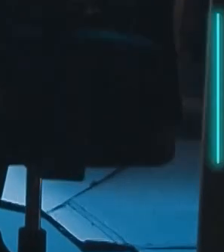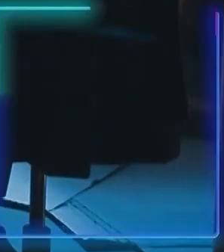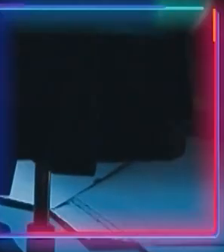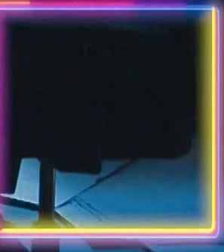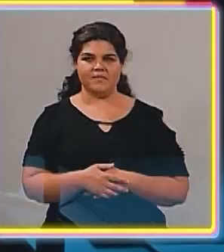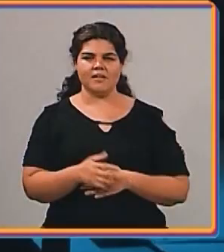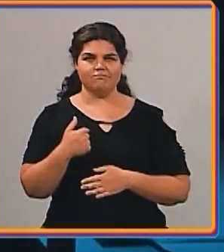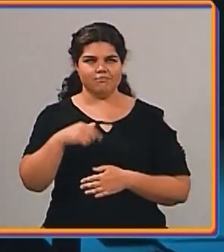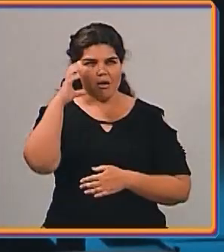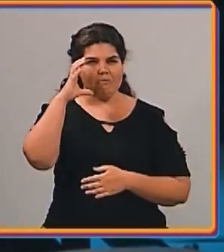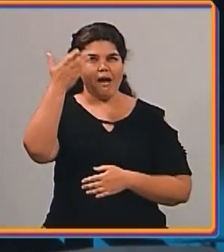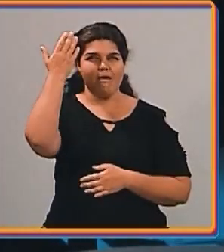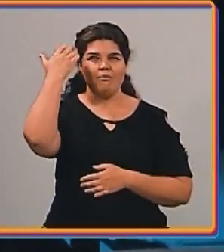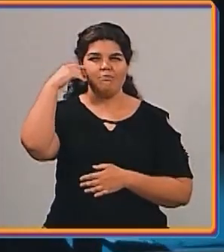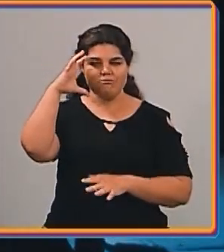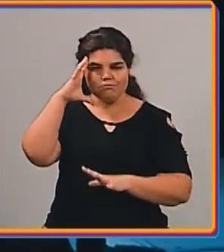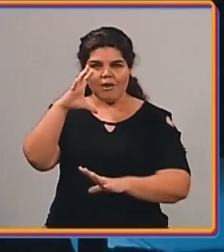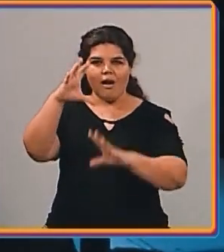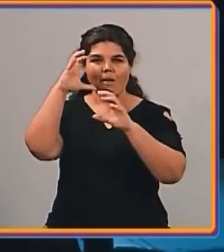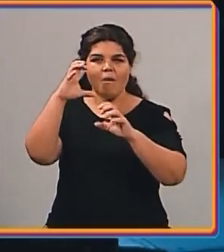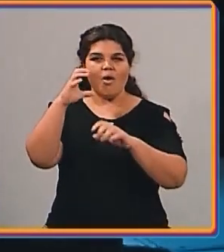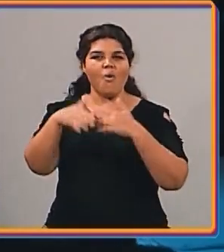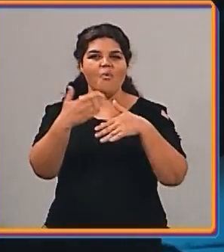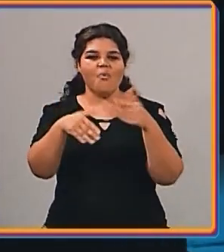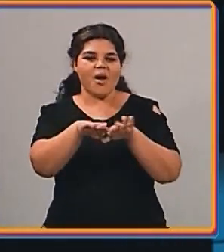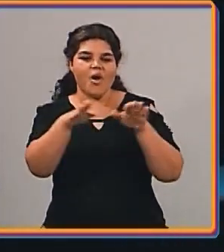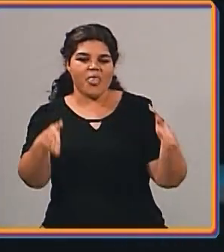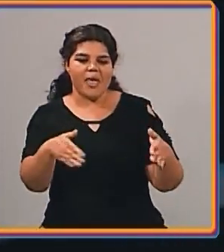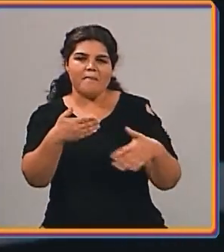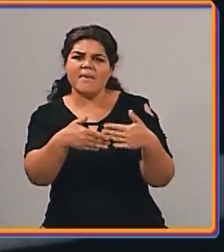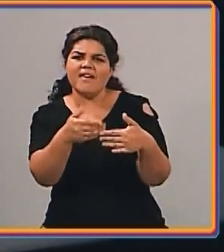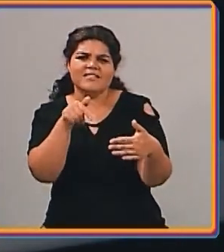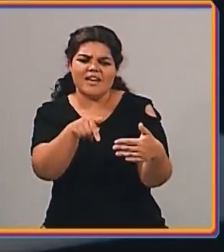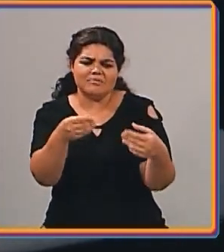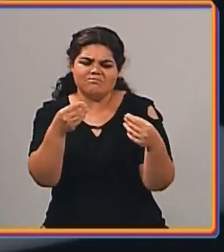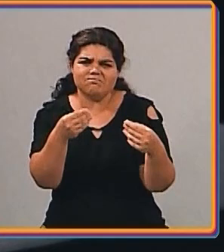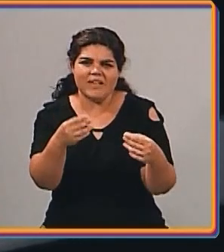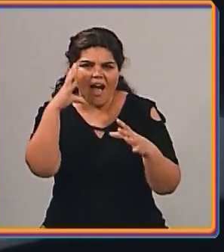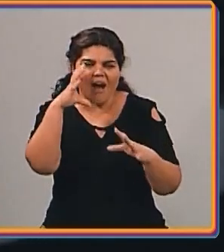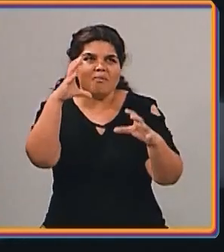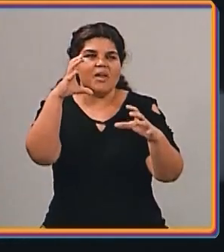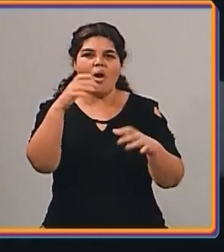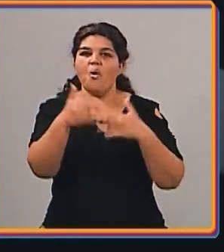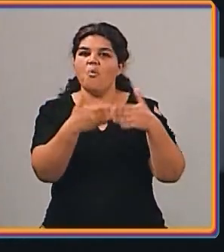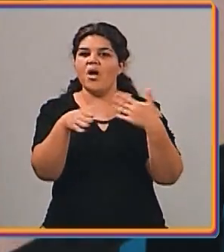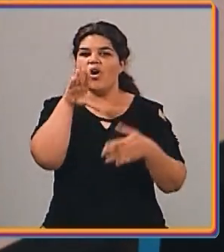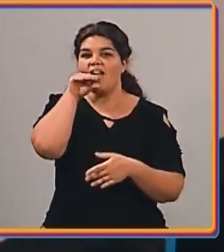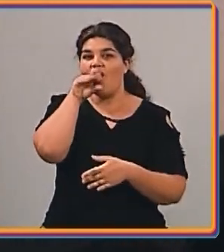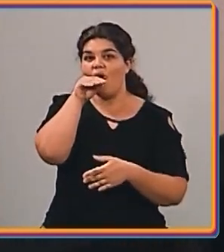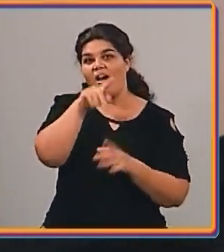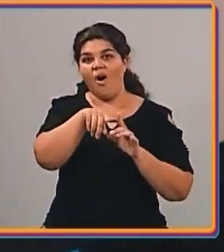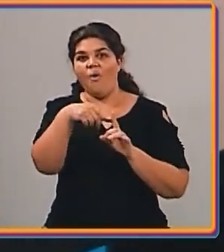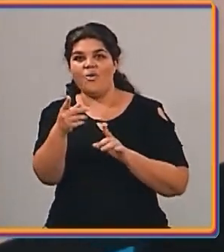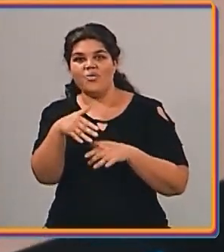Desde que tengo uso de razón, cuando alguien habla de juegos de mesa, lo primero que se le viene a la mente es el juego de la oca o el juego del ludo.